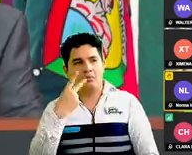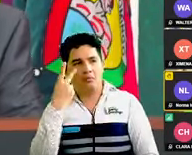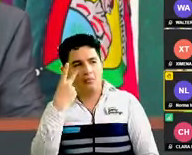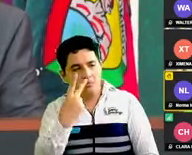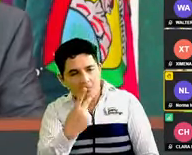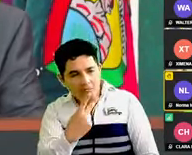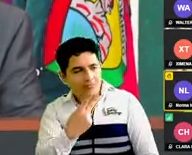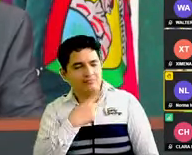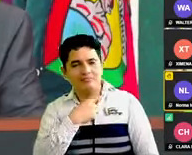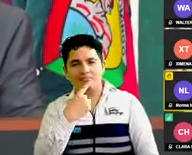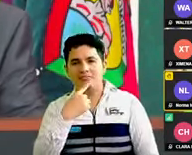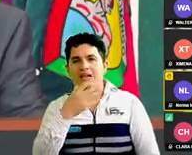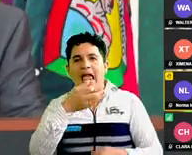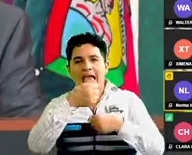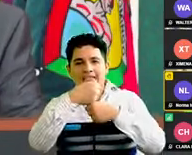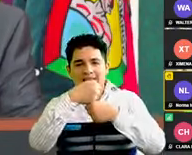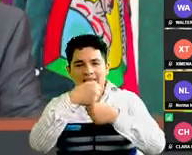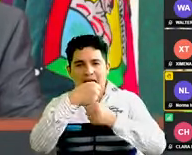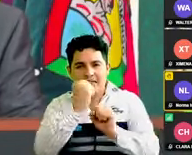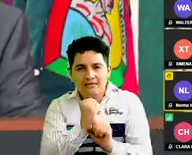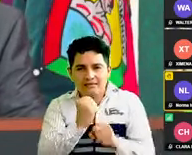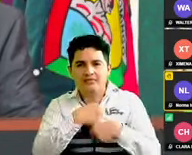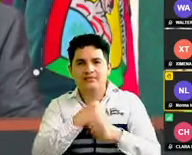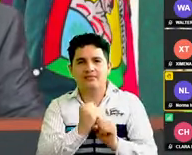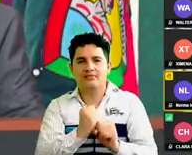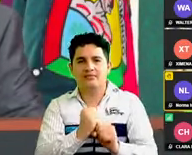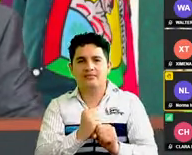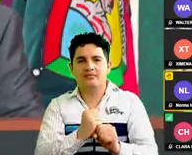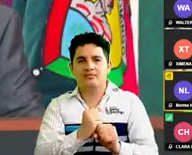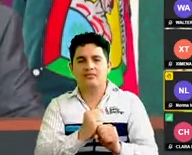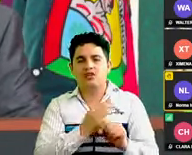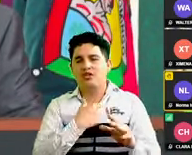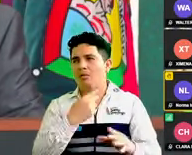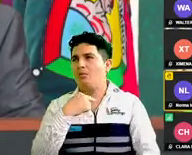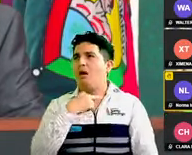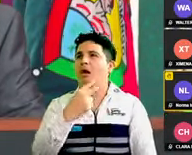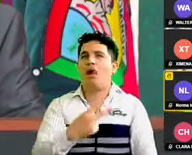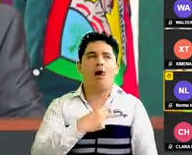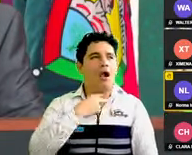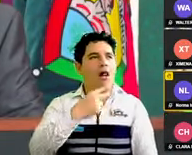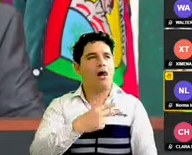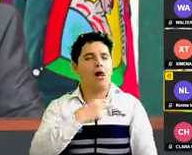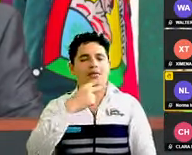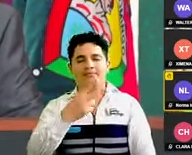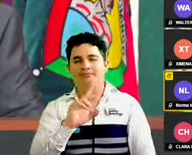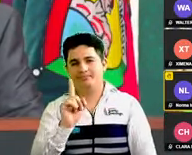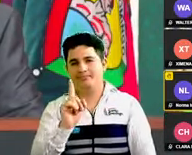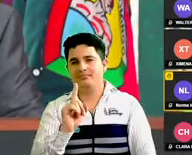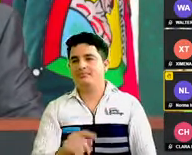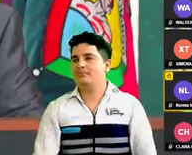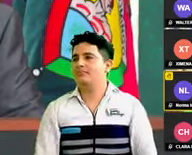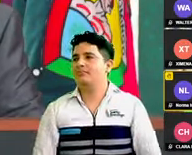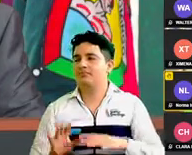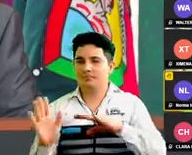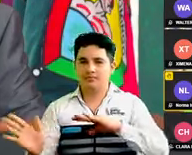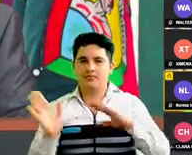de cumplir, de trabajar incansablemente. Quiero agradecer a todos y cada